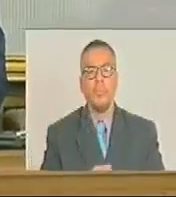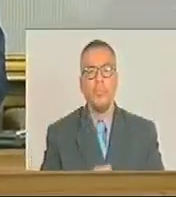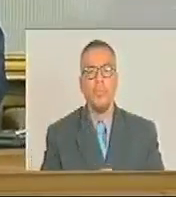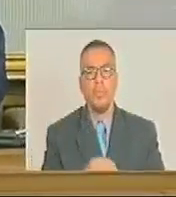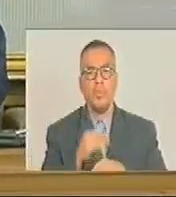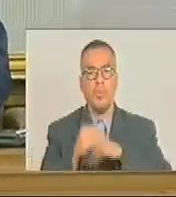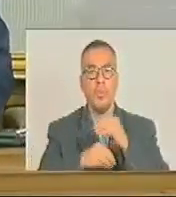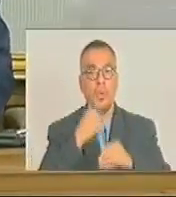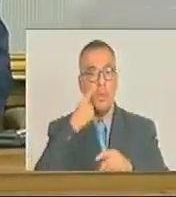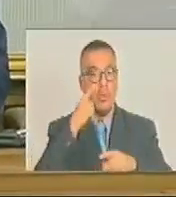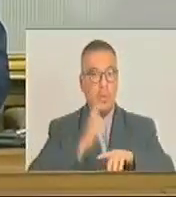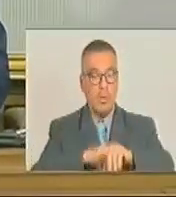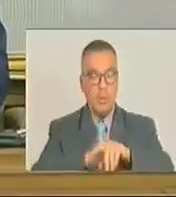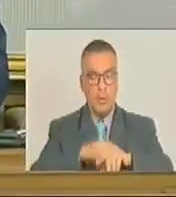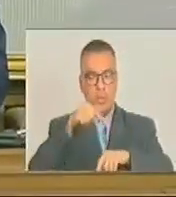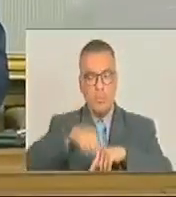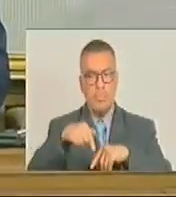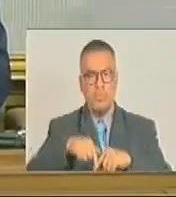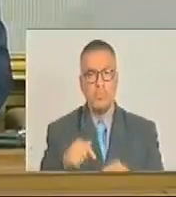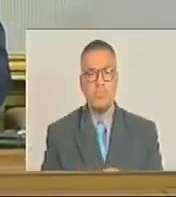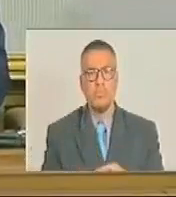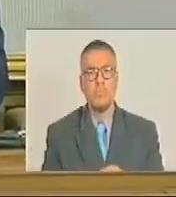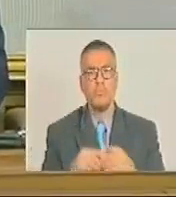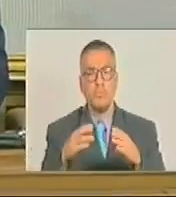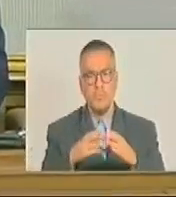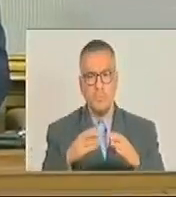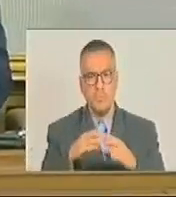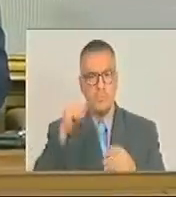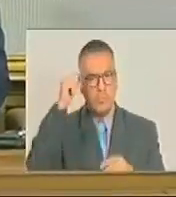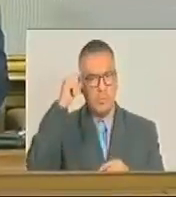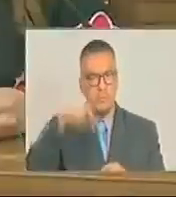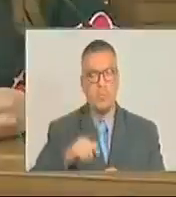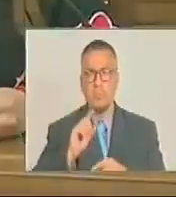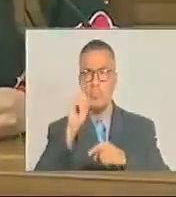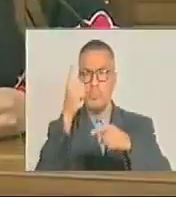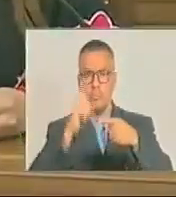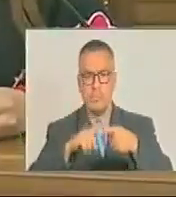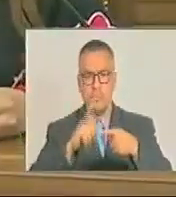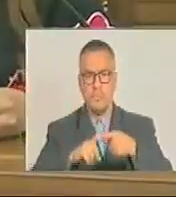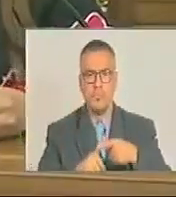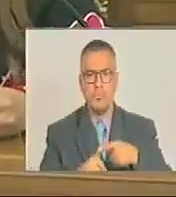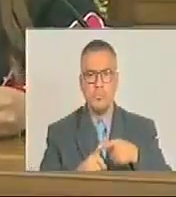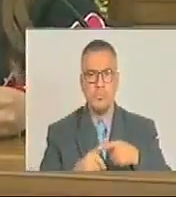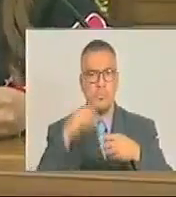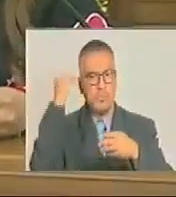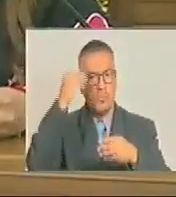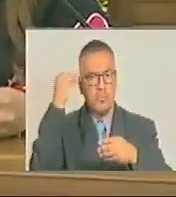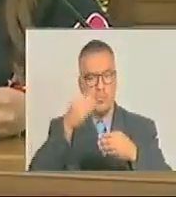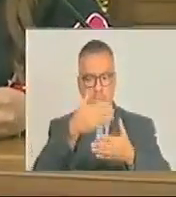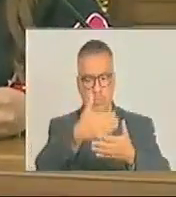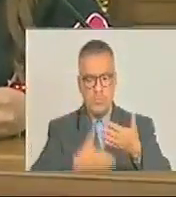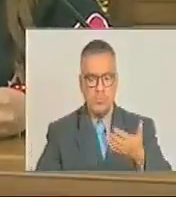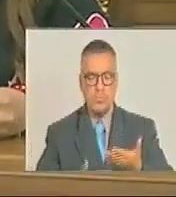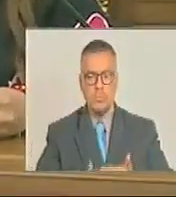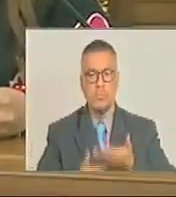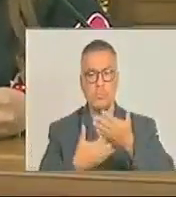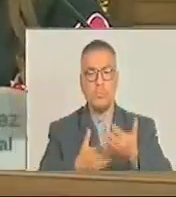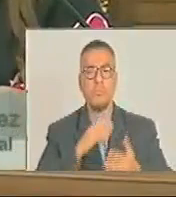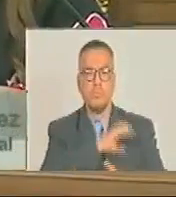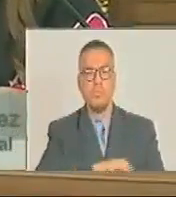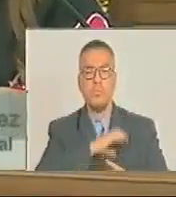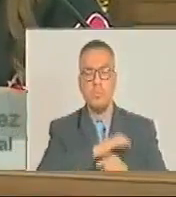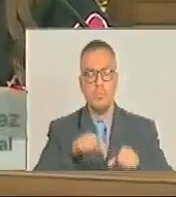materia pendiente de la sesión ordinaria. Primero, considerar el informe presentado por la